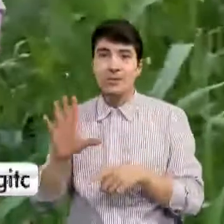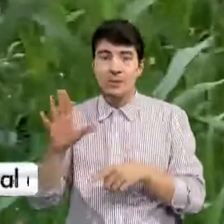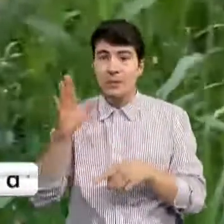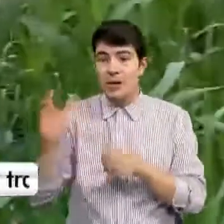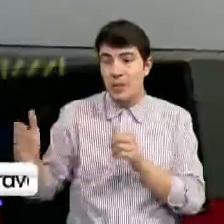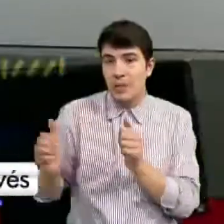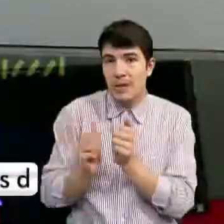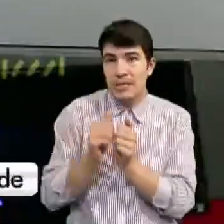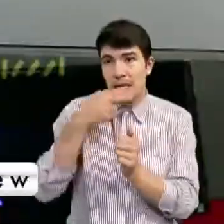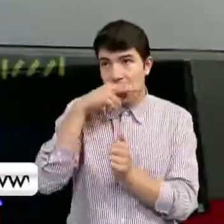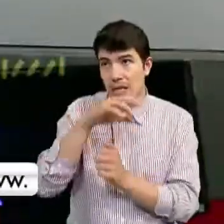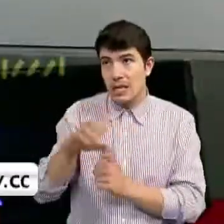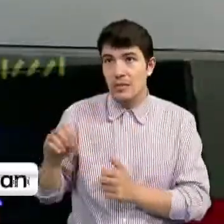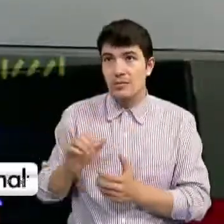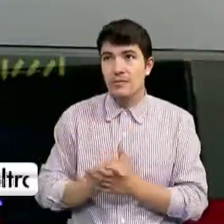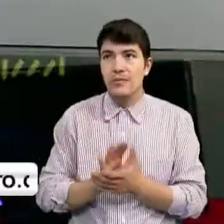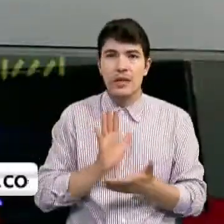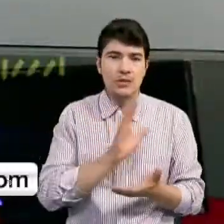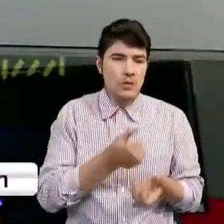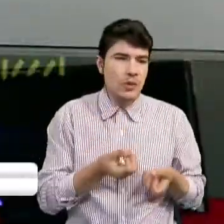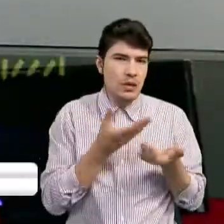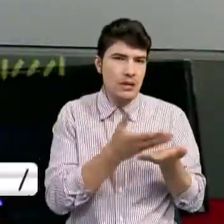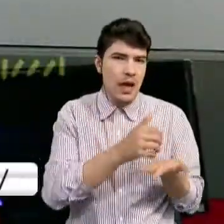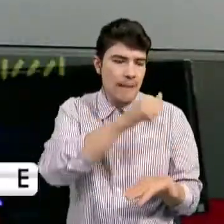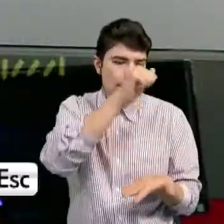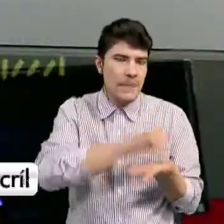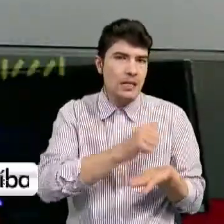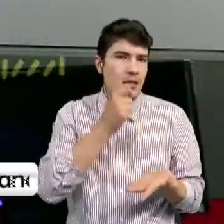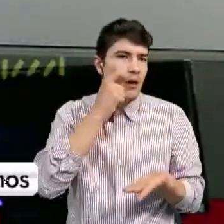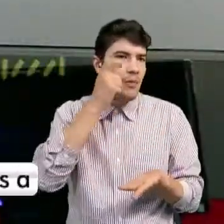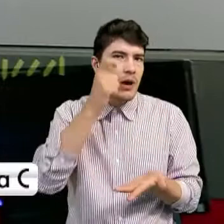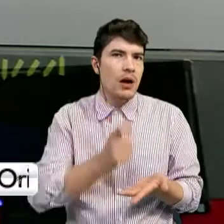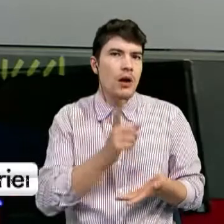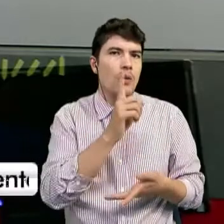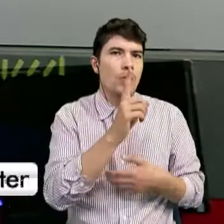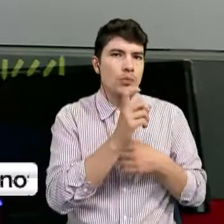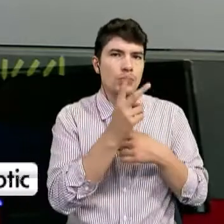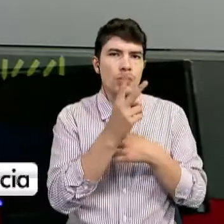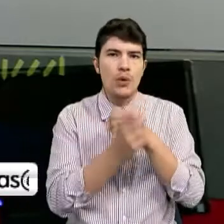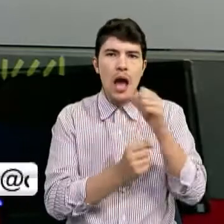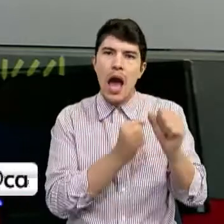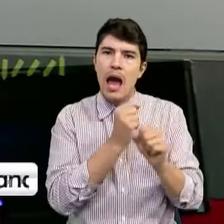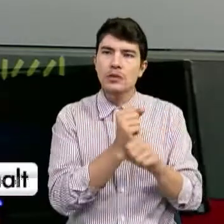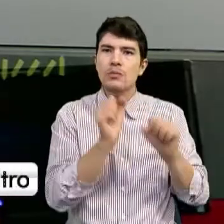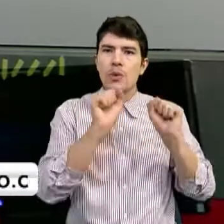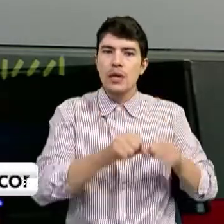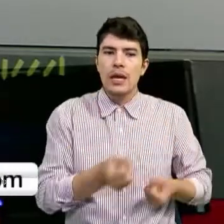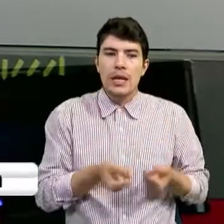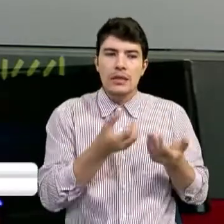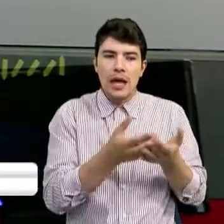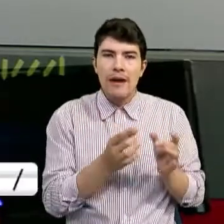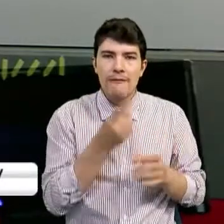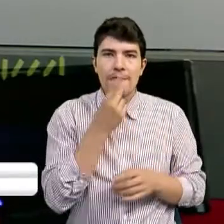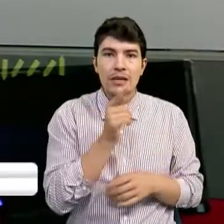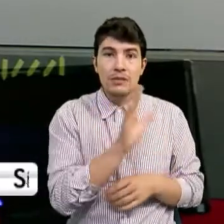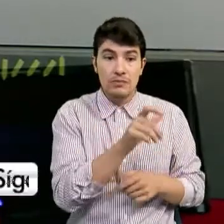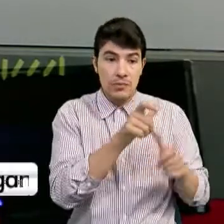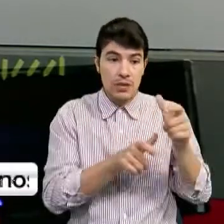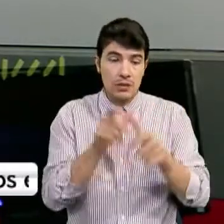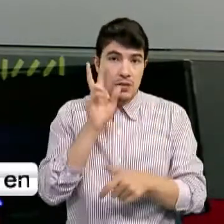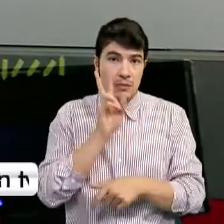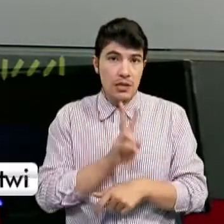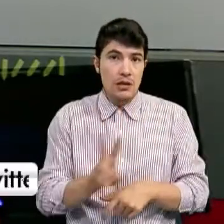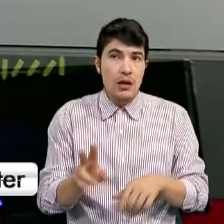edad. Era una visa humanitaria por 1 o 2 años para facilitarle de que los venezolanos